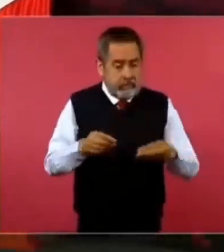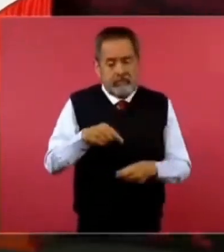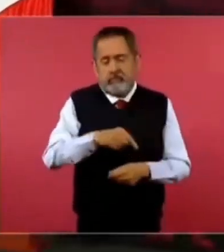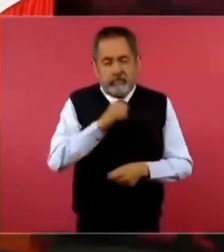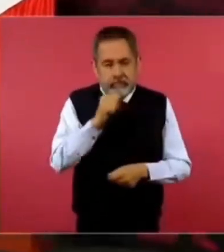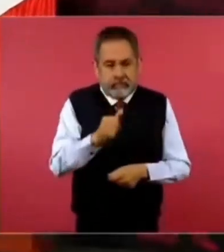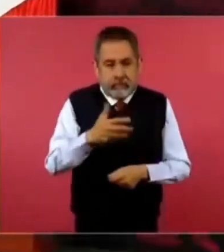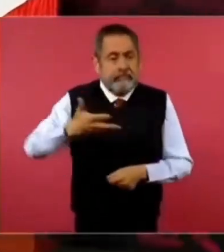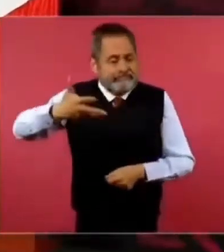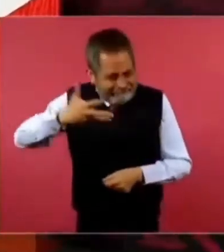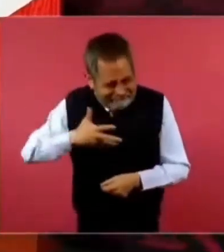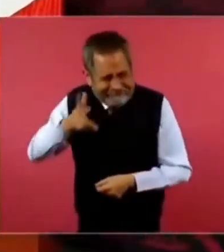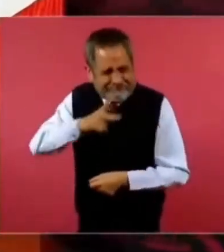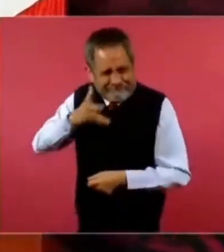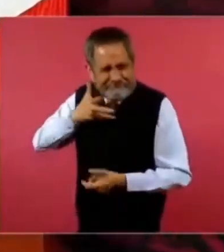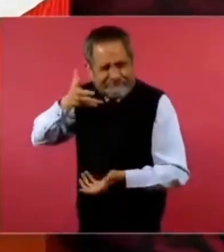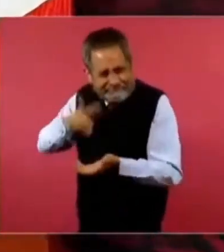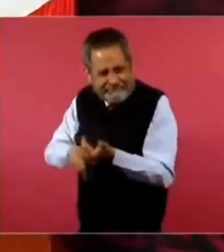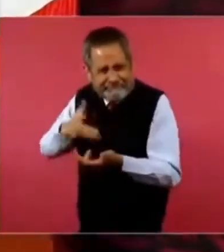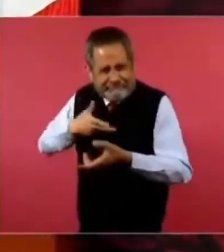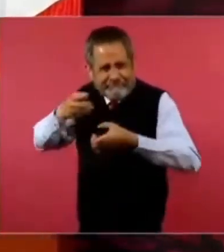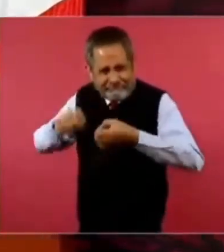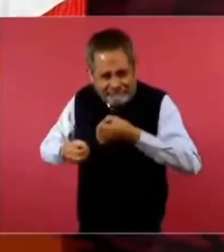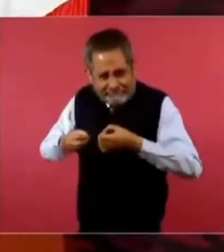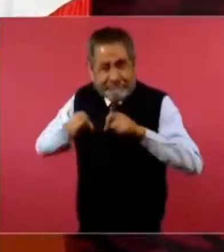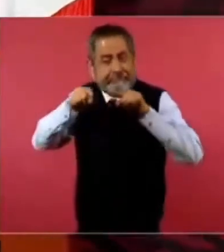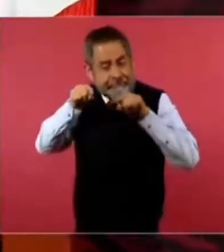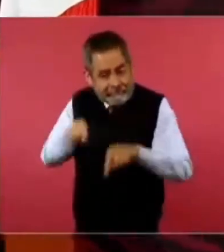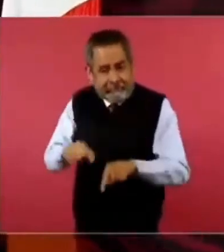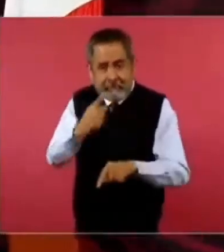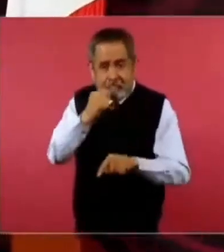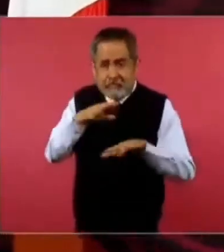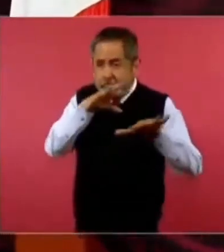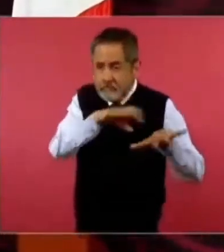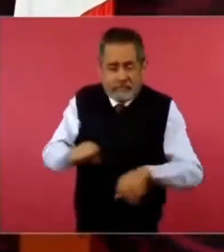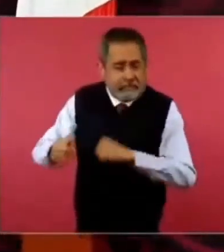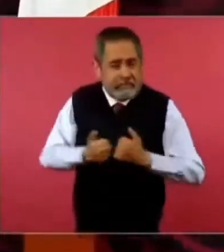sí estuvieron, y de ahí se los llevaron los policías.